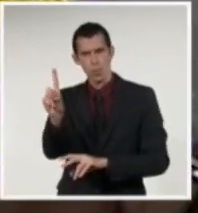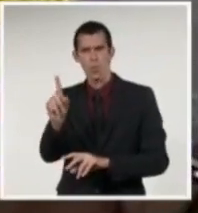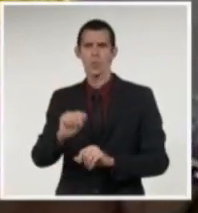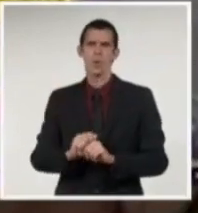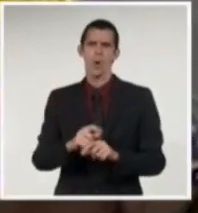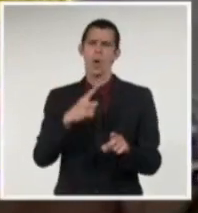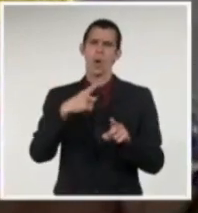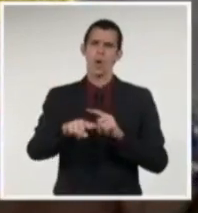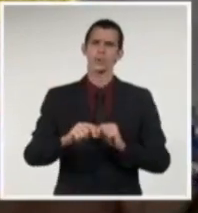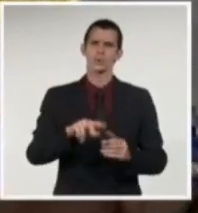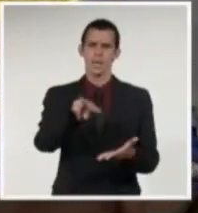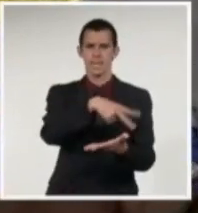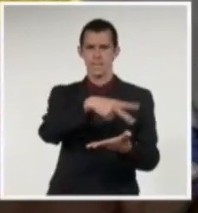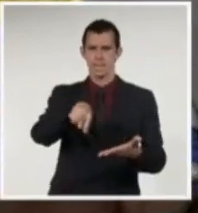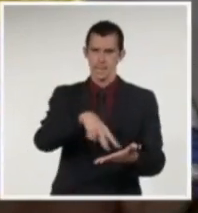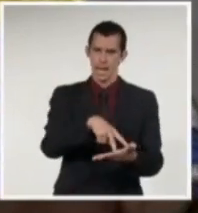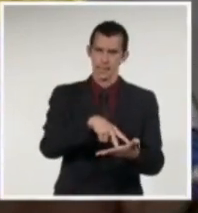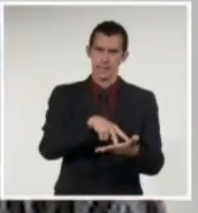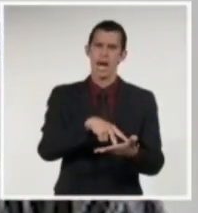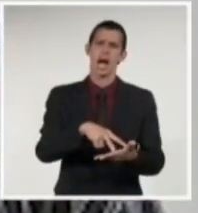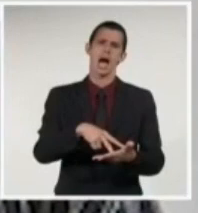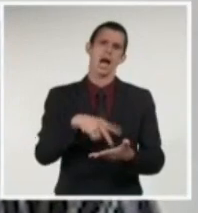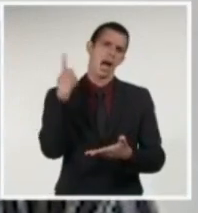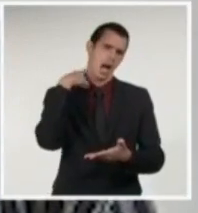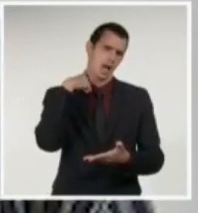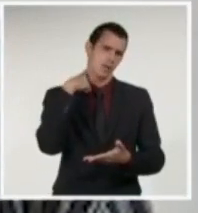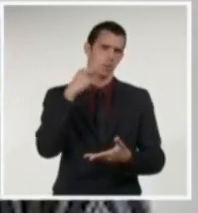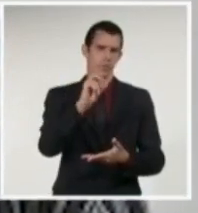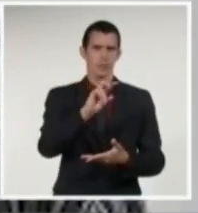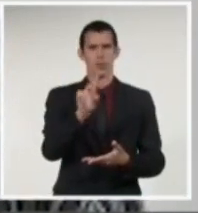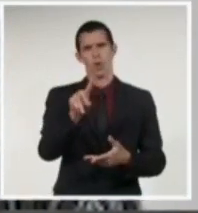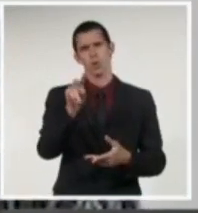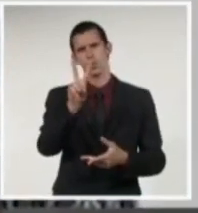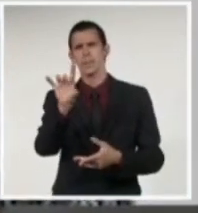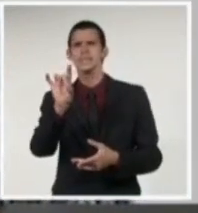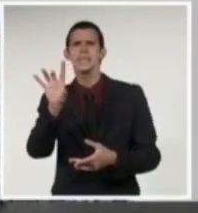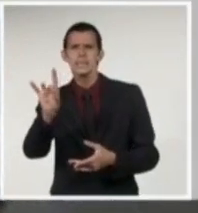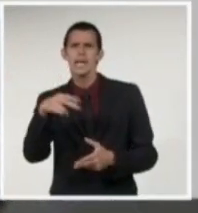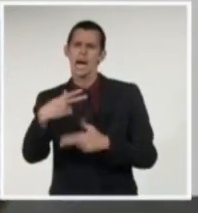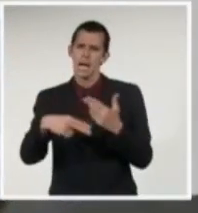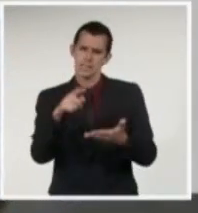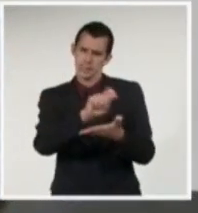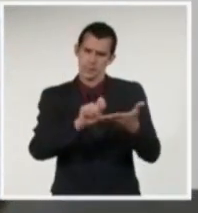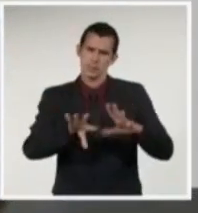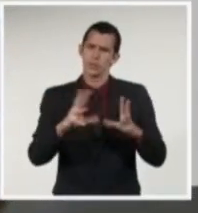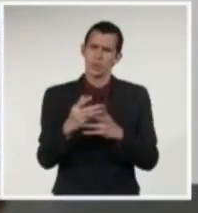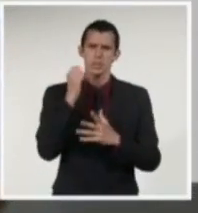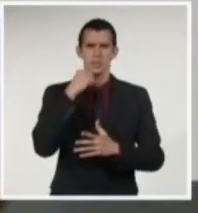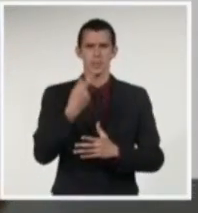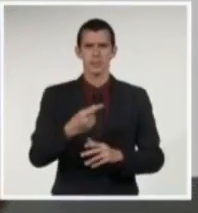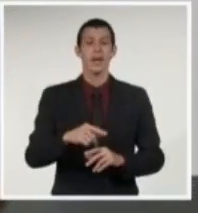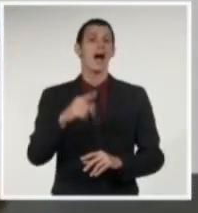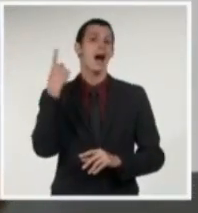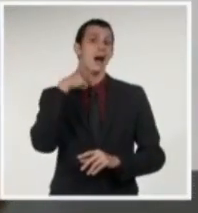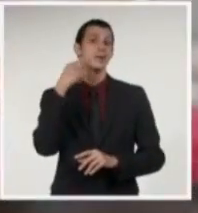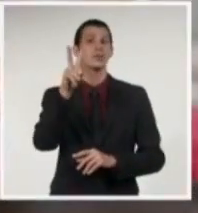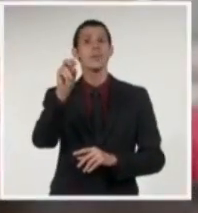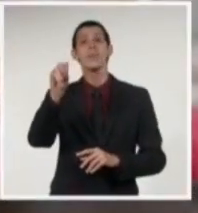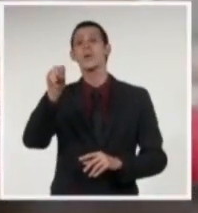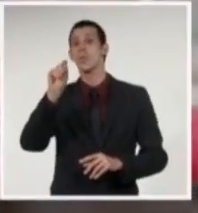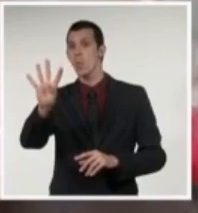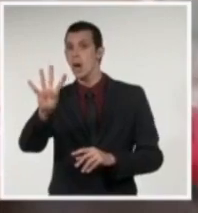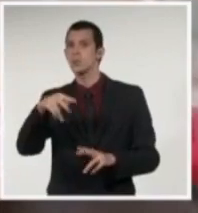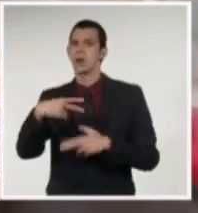en el 2015, así como el internacional Fernando Ortiz en 2004. Poseía la medalla Alejo Carpentier y la orden Carlos